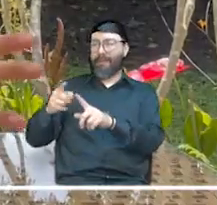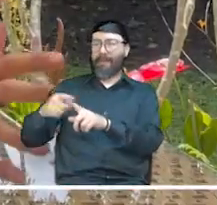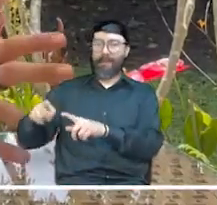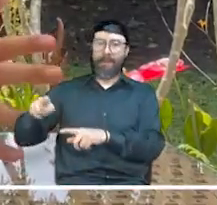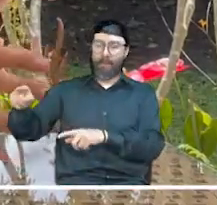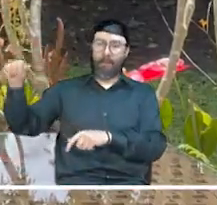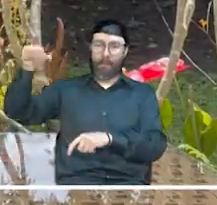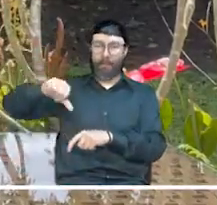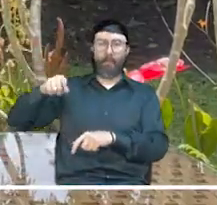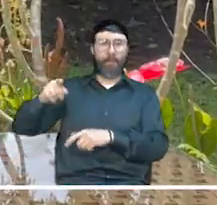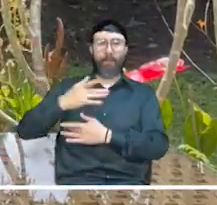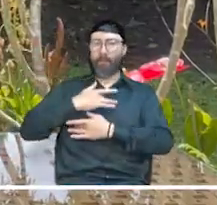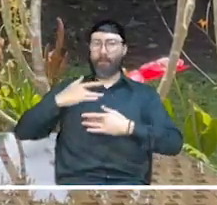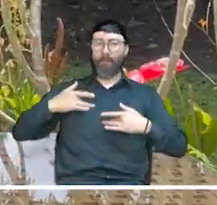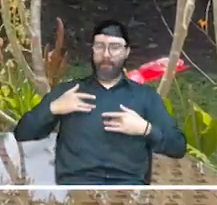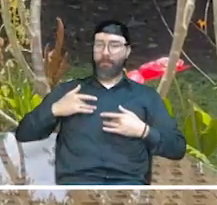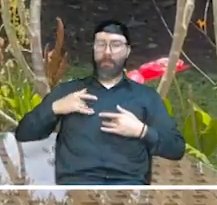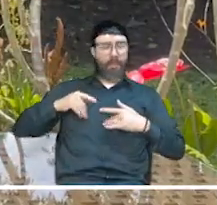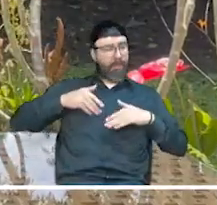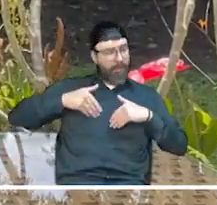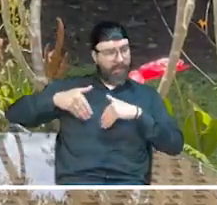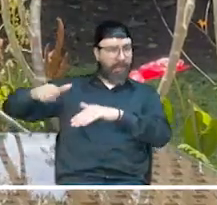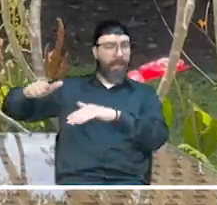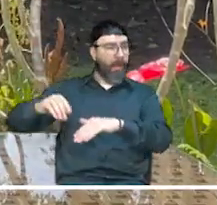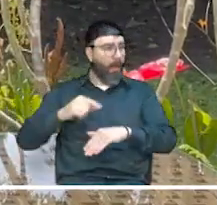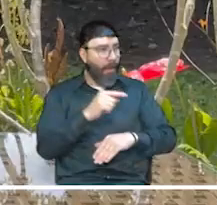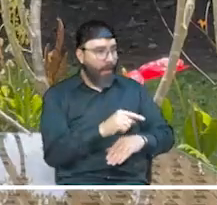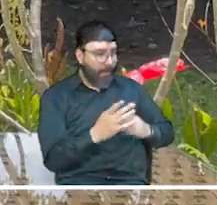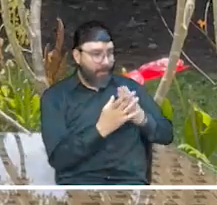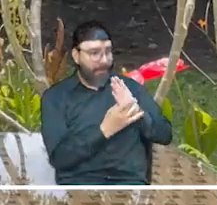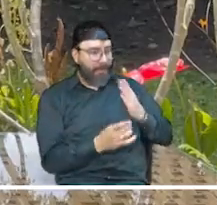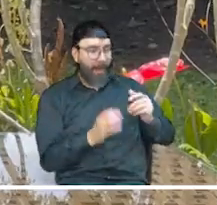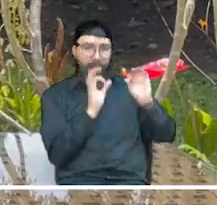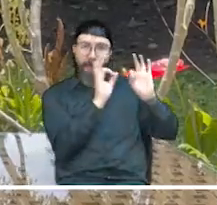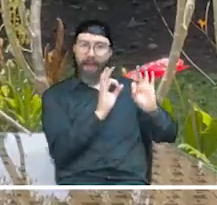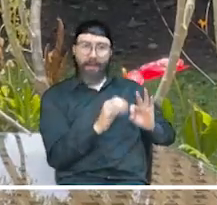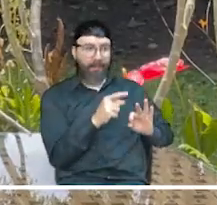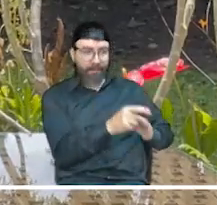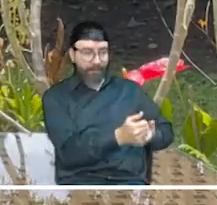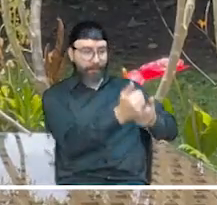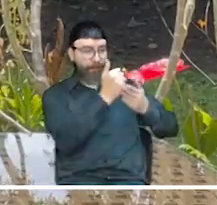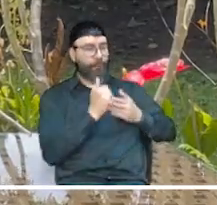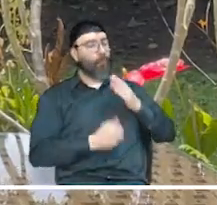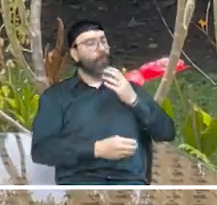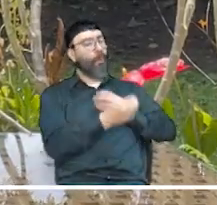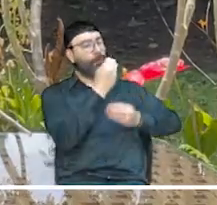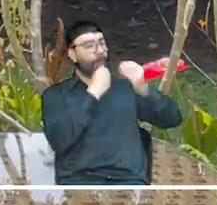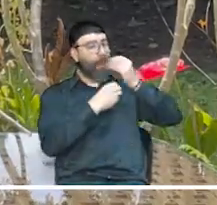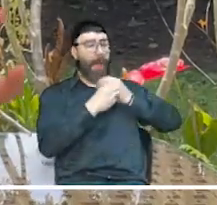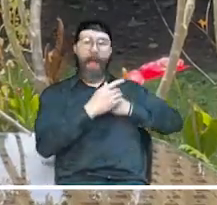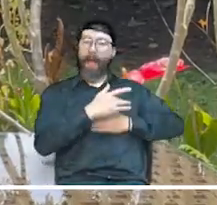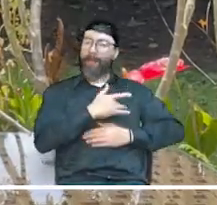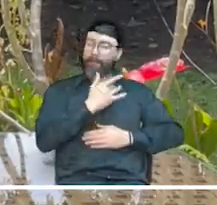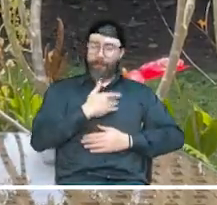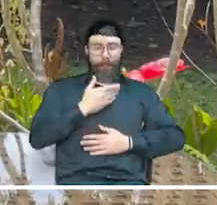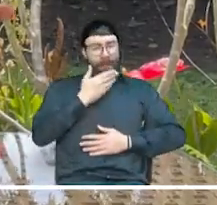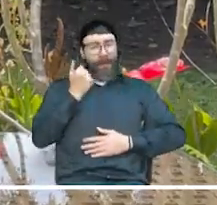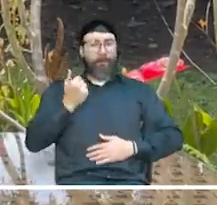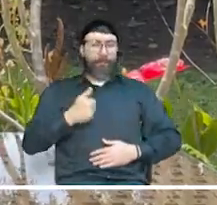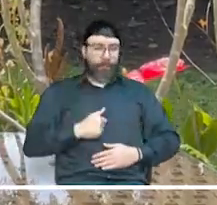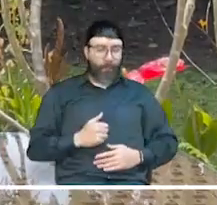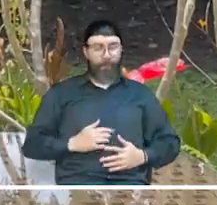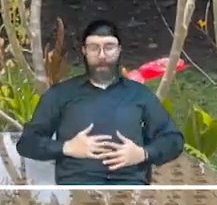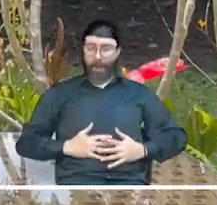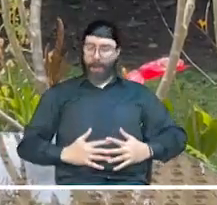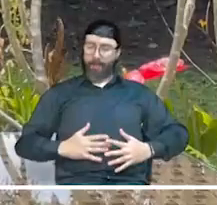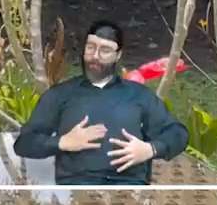dejar estos alimentos a un lado y empezamos a consumir grasas sanas, nos damos cuenta que nos sentimos mejor, más saciados, no tenemos que consumir